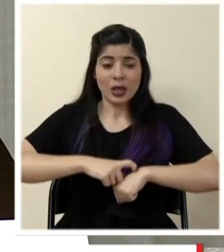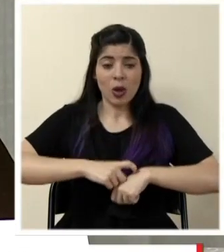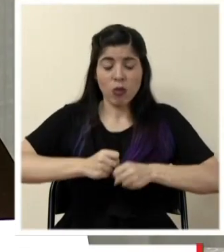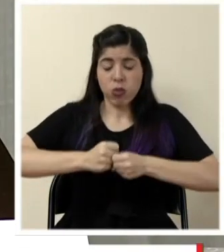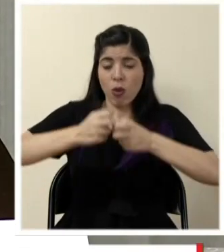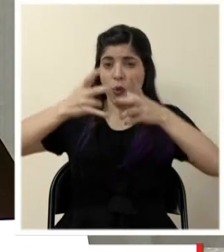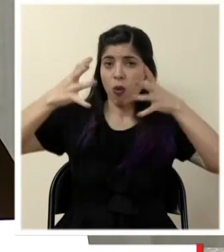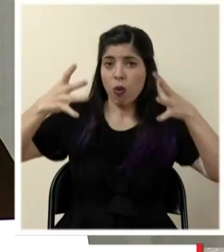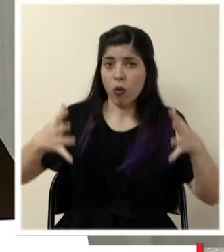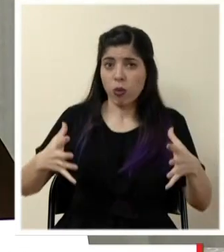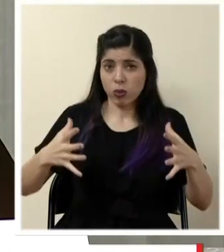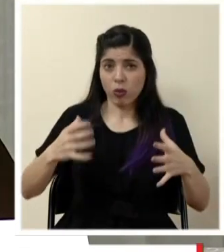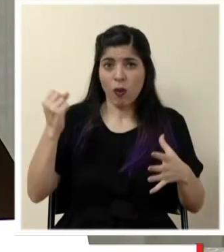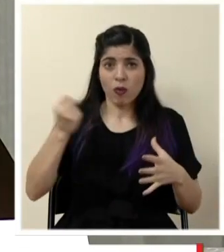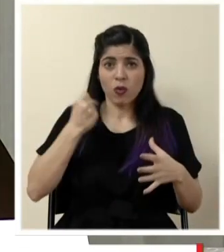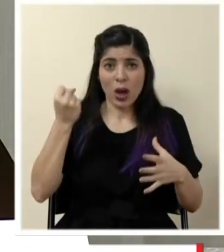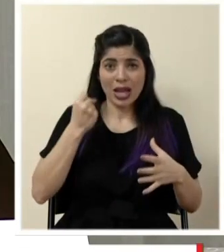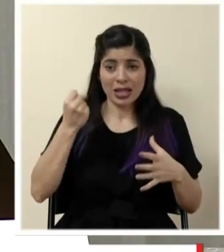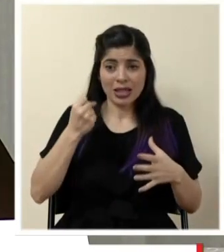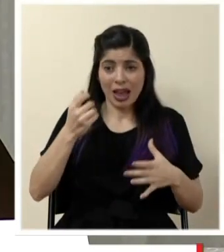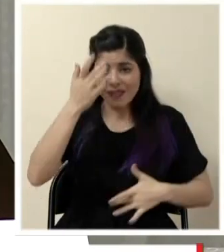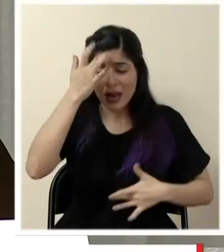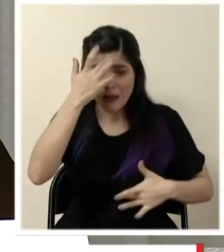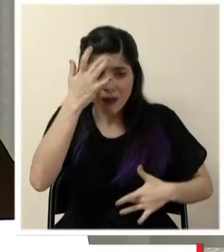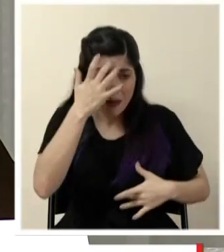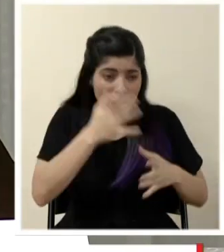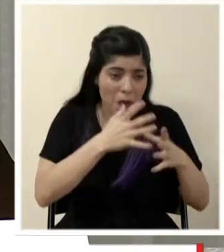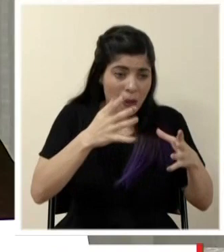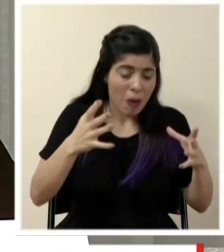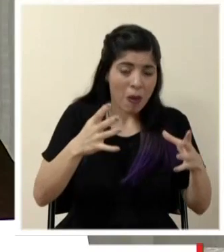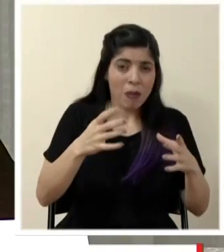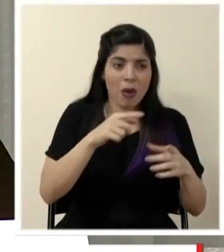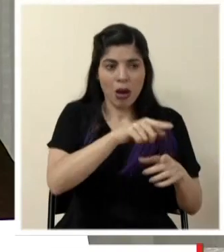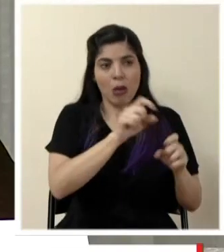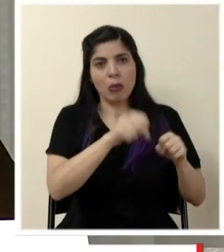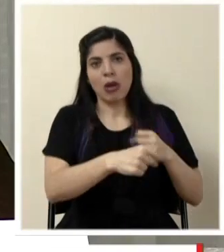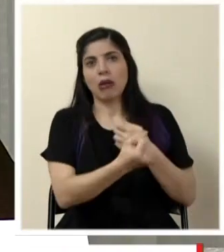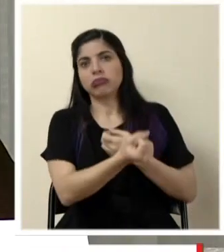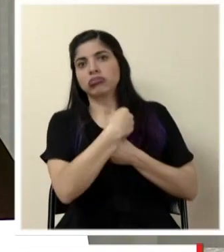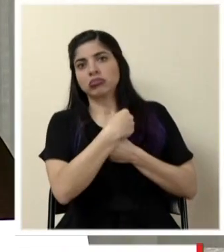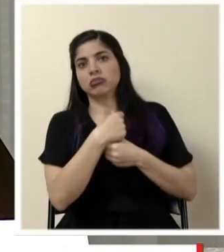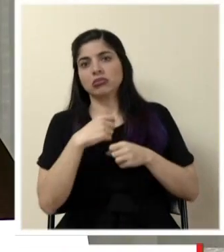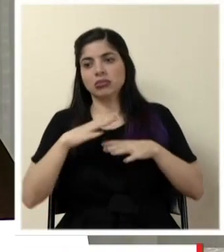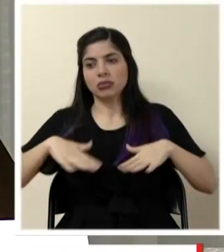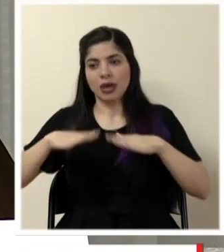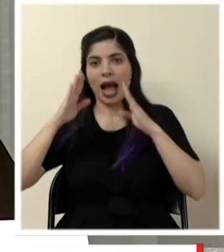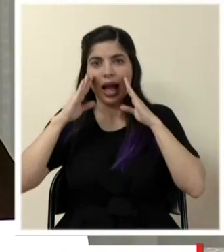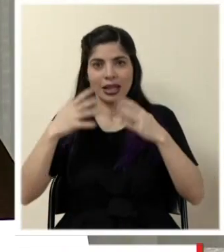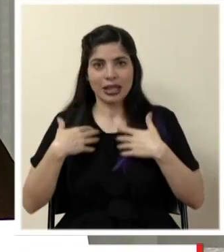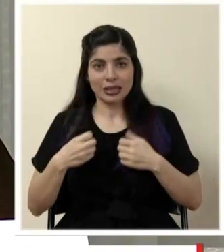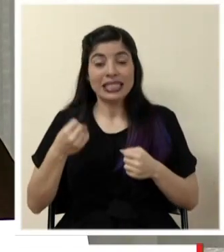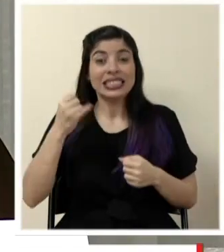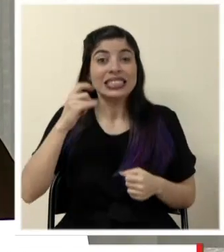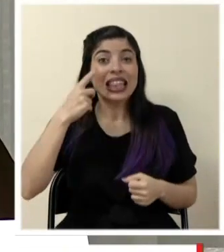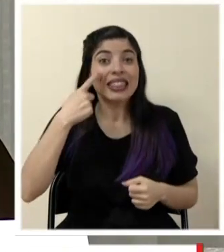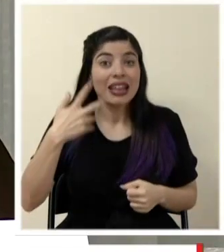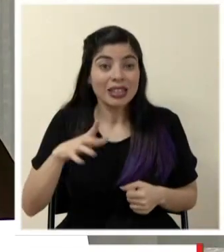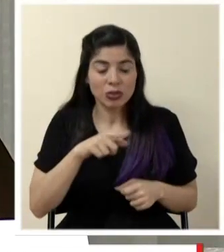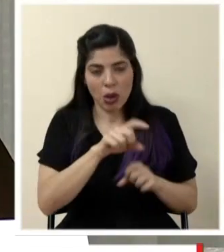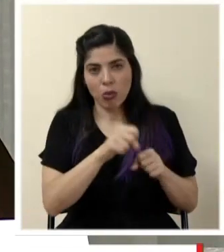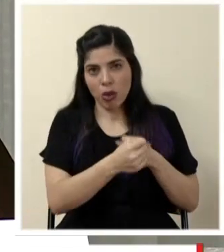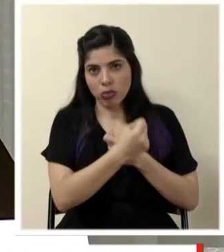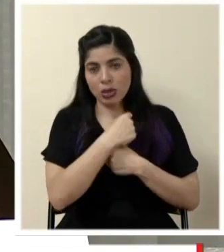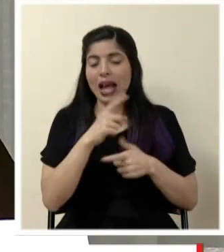aumento súbito, un aumento intenso de casos que puede postrar al sistema de atención en salud si nos descuidamos. Así que